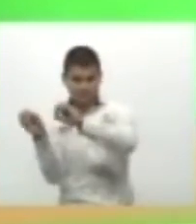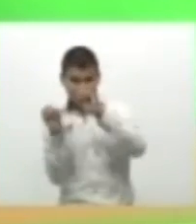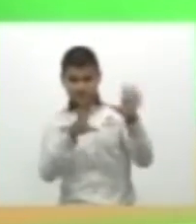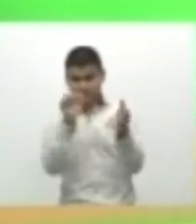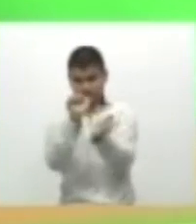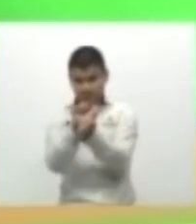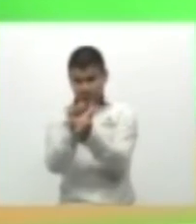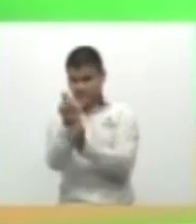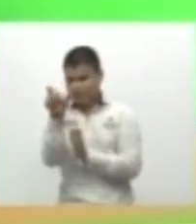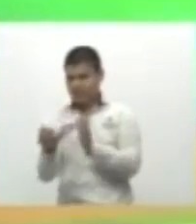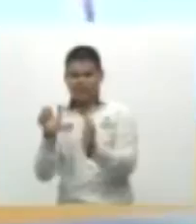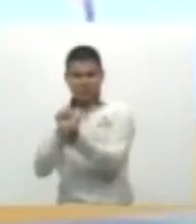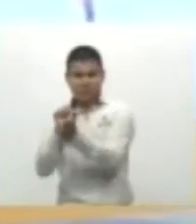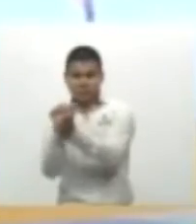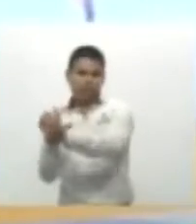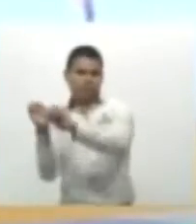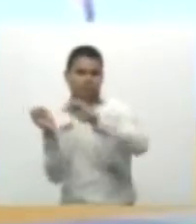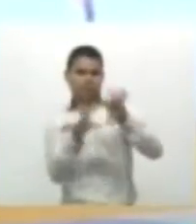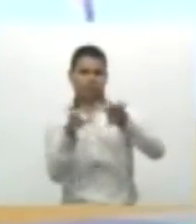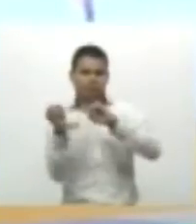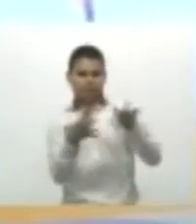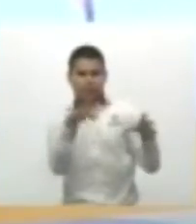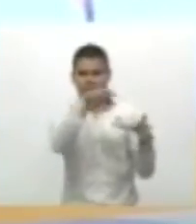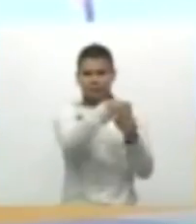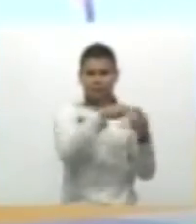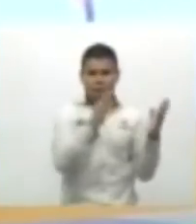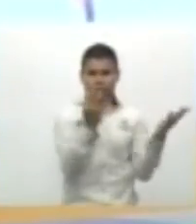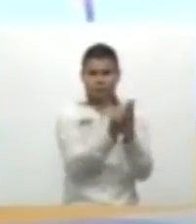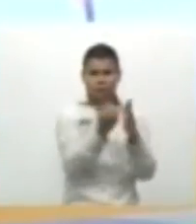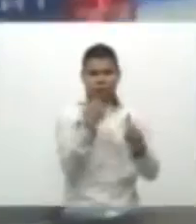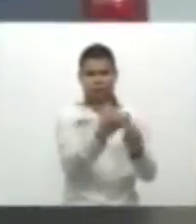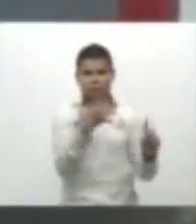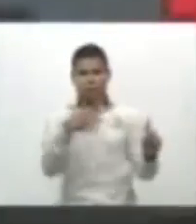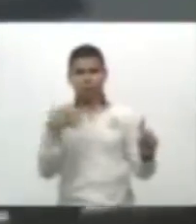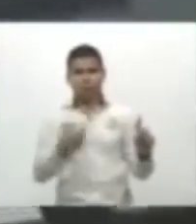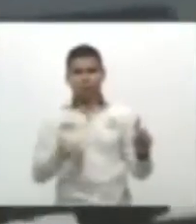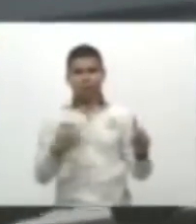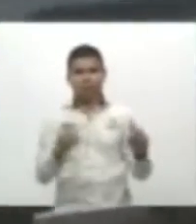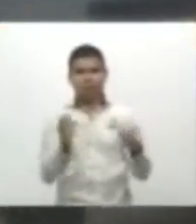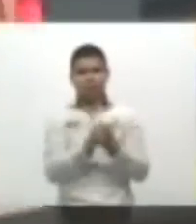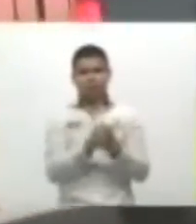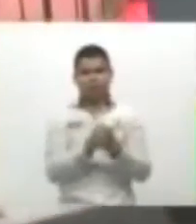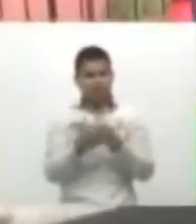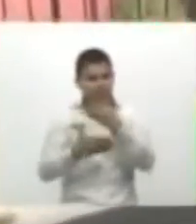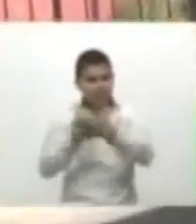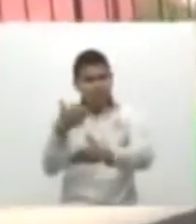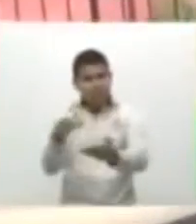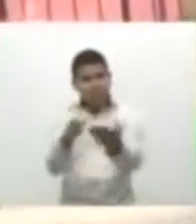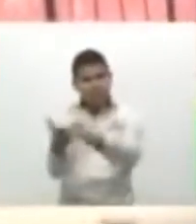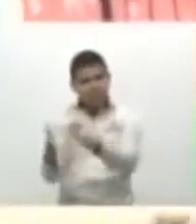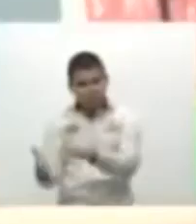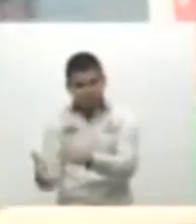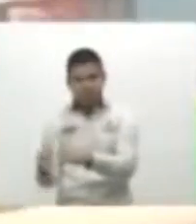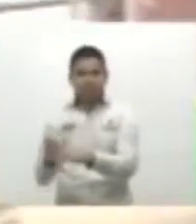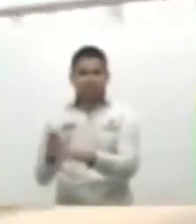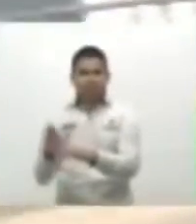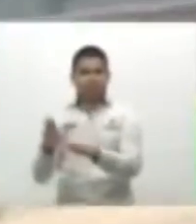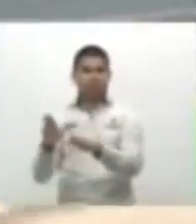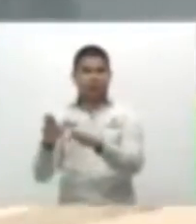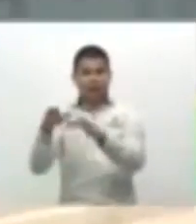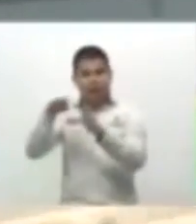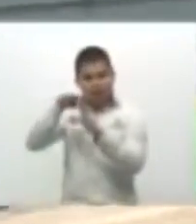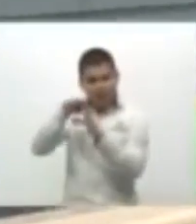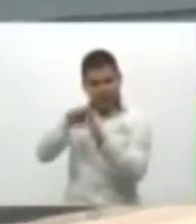se reflejó en la reducción de homicidios en la ciudad. El traslado de 15 internos de las cárceles El Bosque y